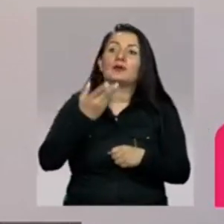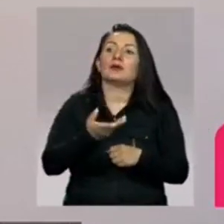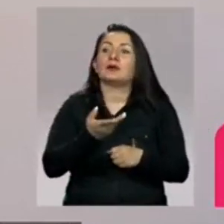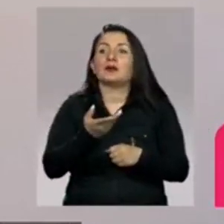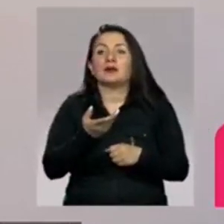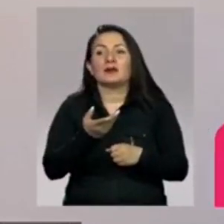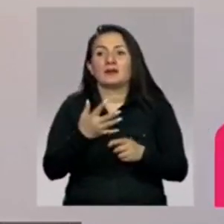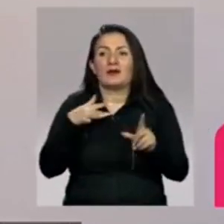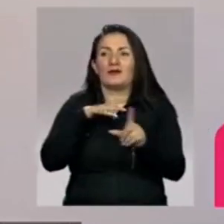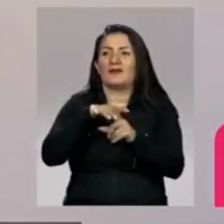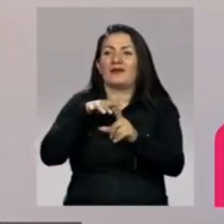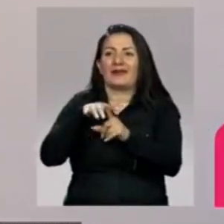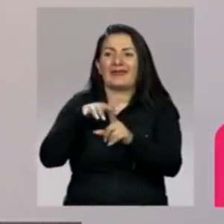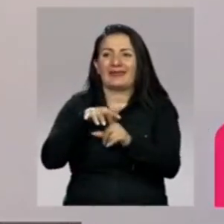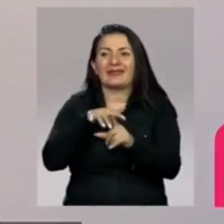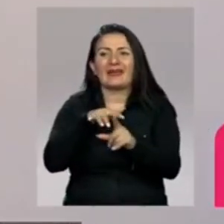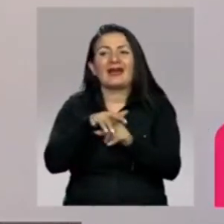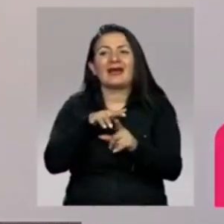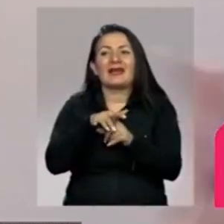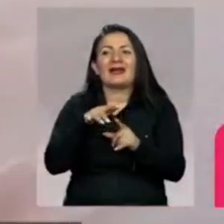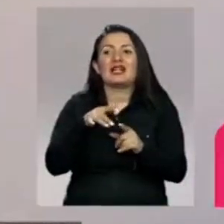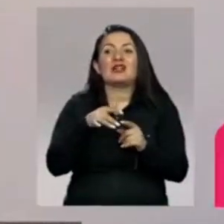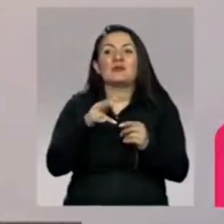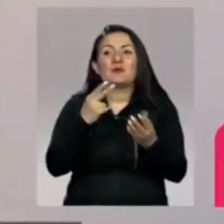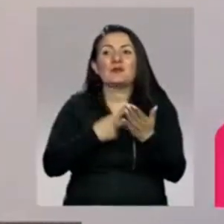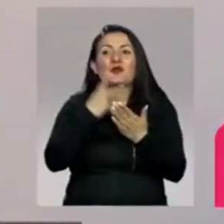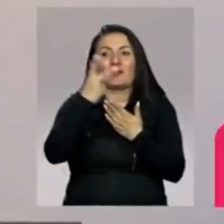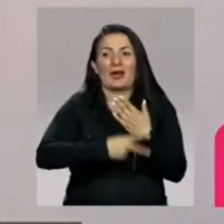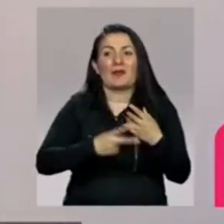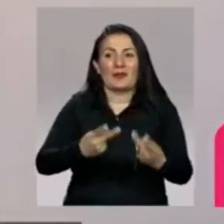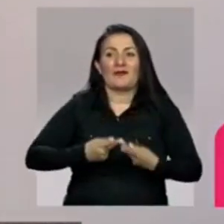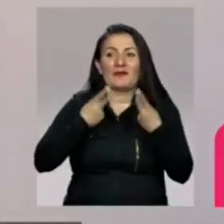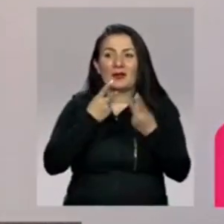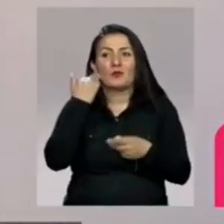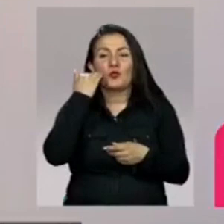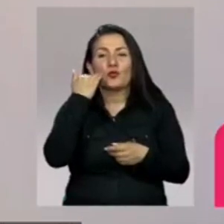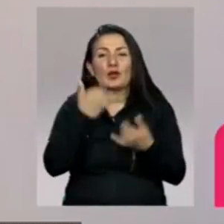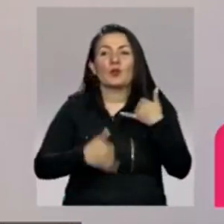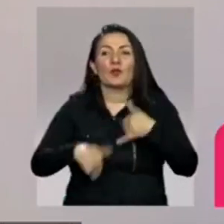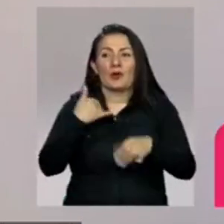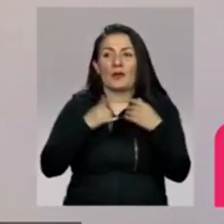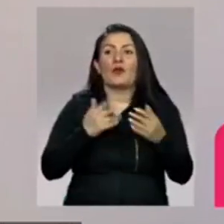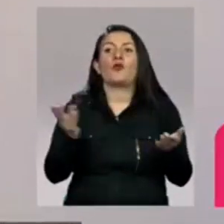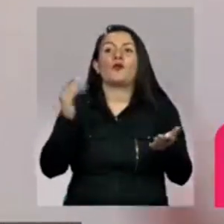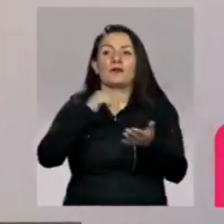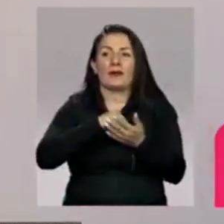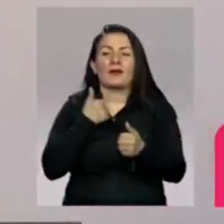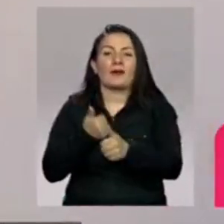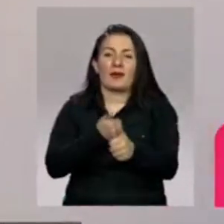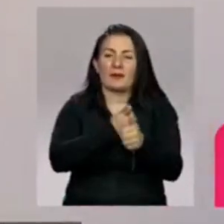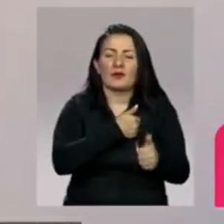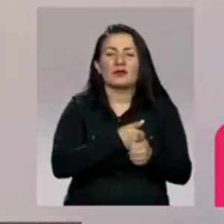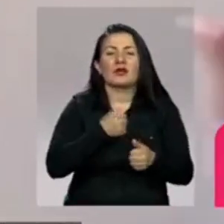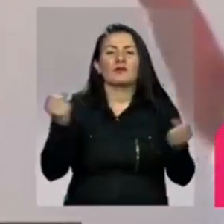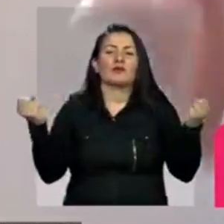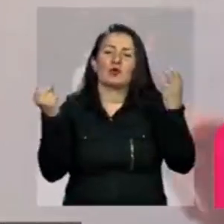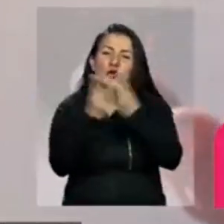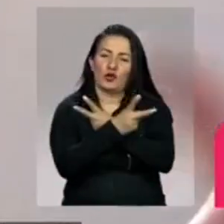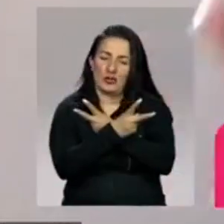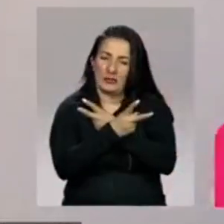Entonces, esto afecta directamente el proyecto de vida de las jugadoras. Y de nuevo, también acá hay otro tipo de violencia